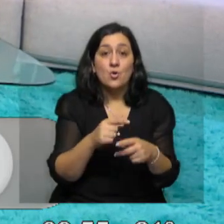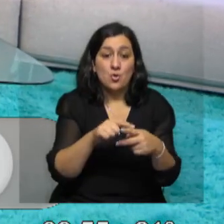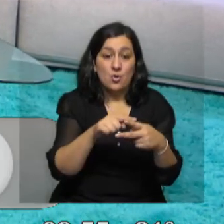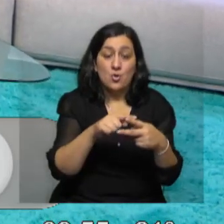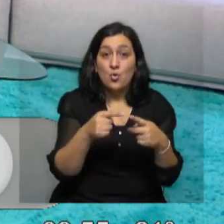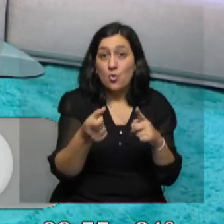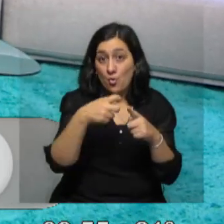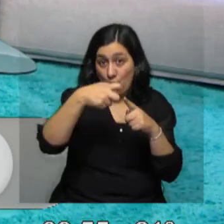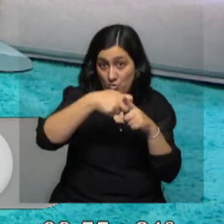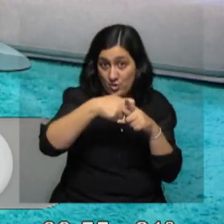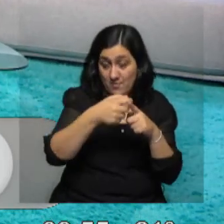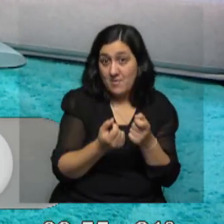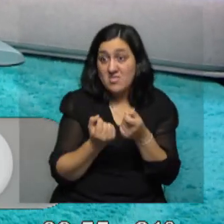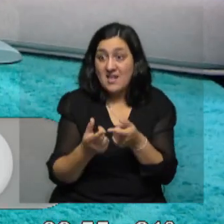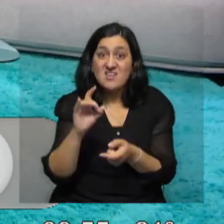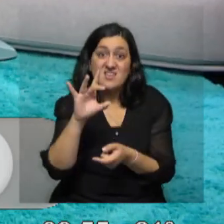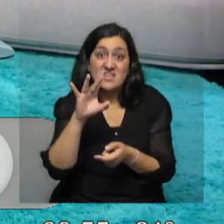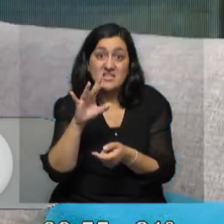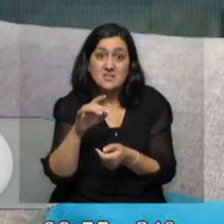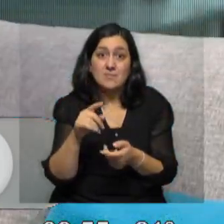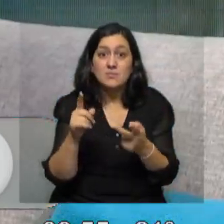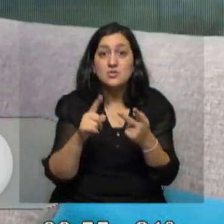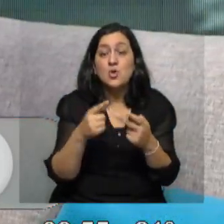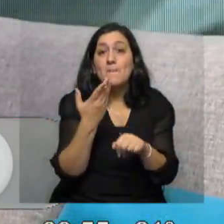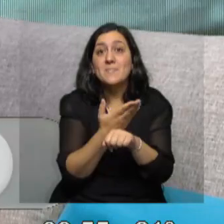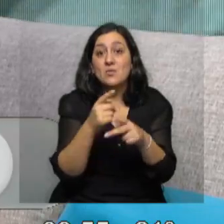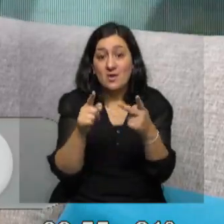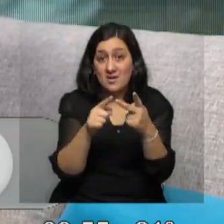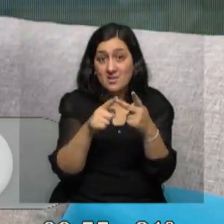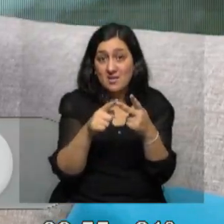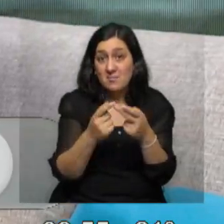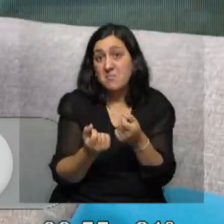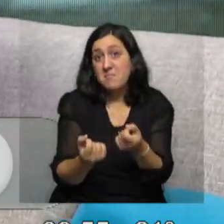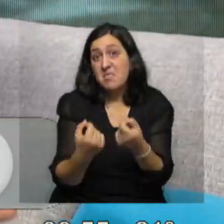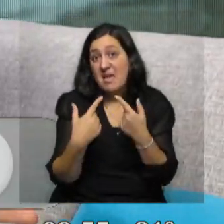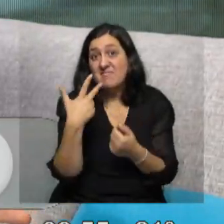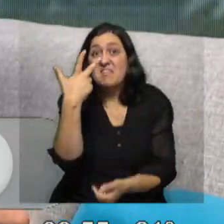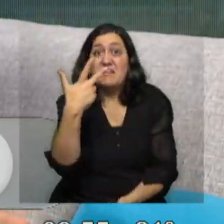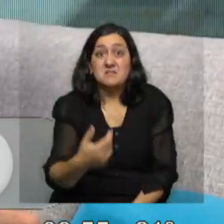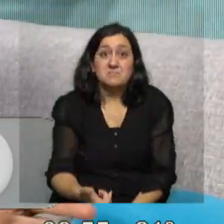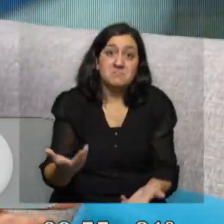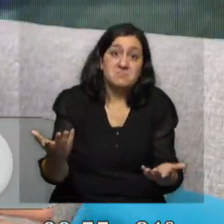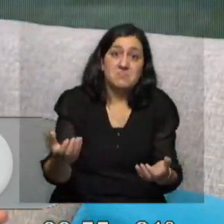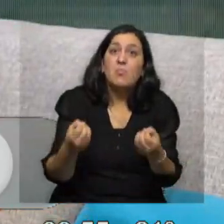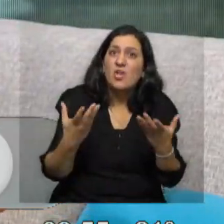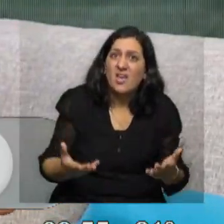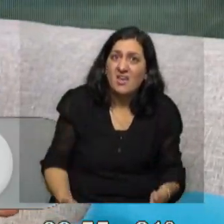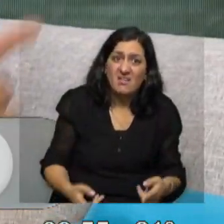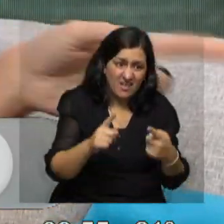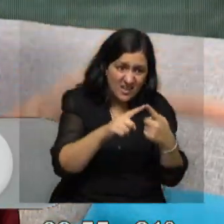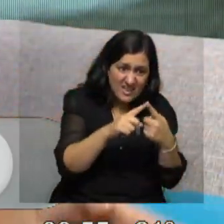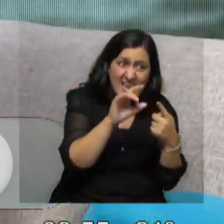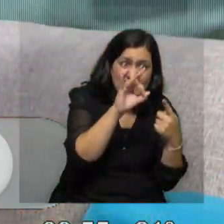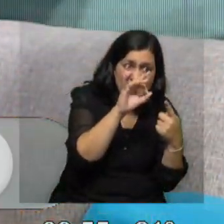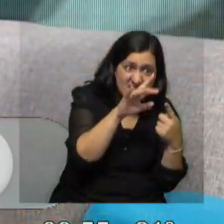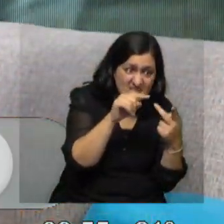15. Uh-huh. En cambio, si nosotros vamos a lo que son los condones vaginales, me dan 3. ¿Por qué razón? ¿Será?